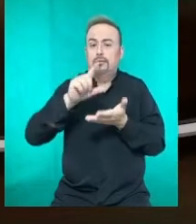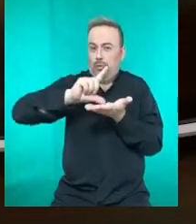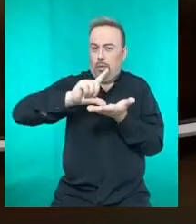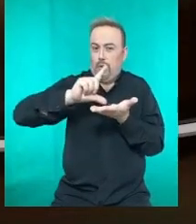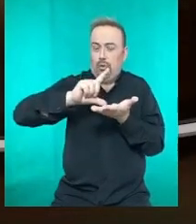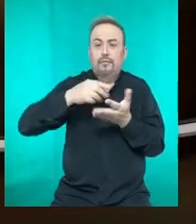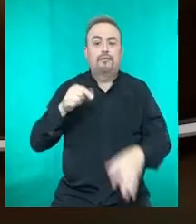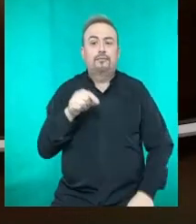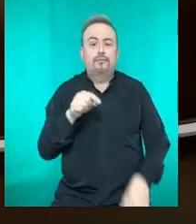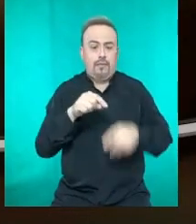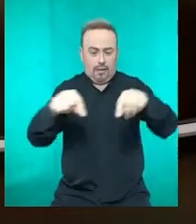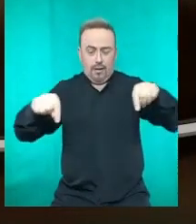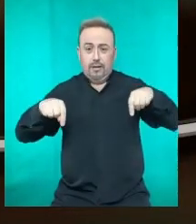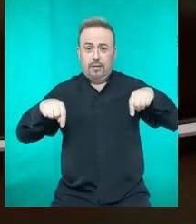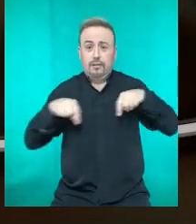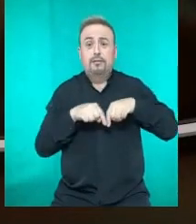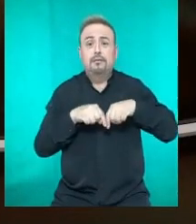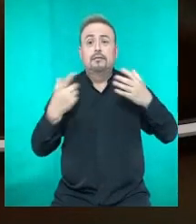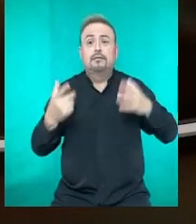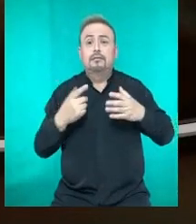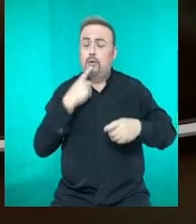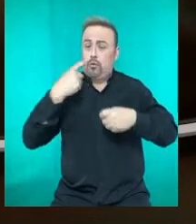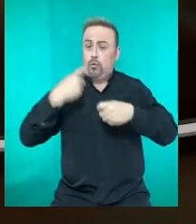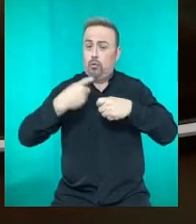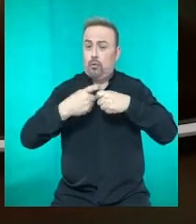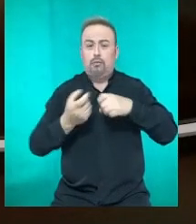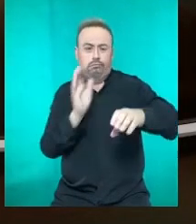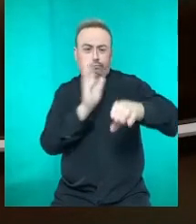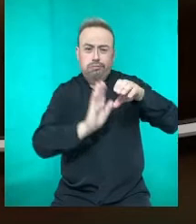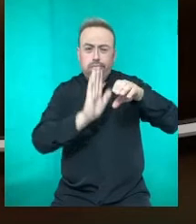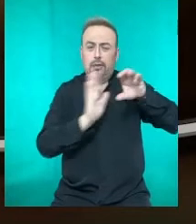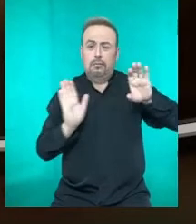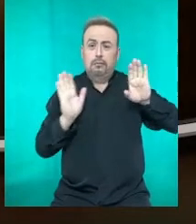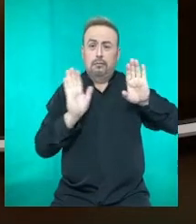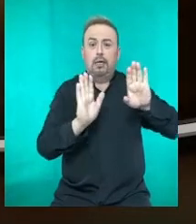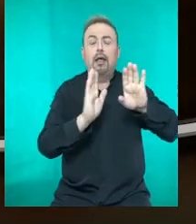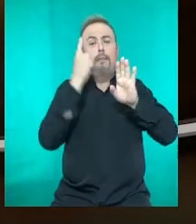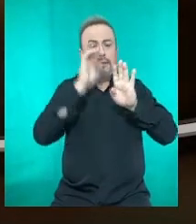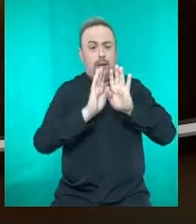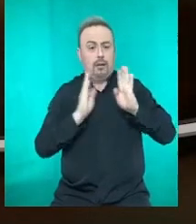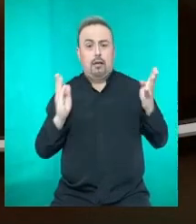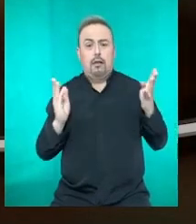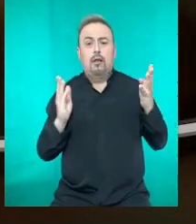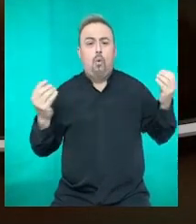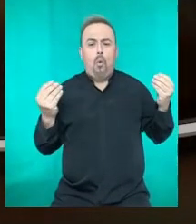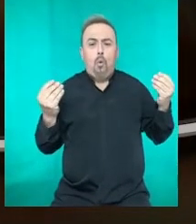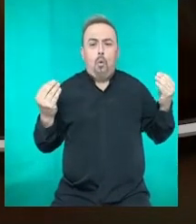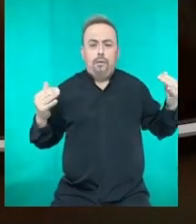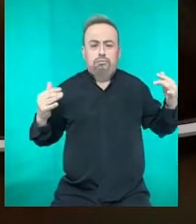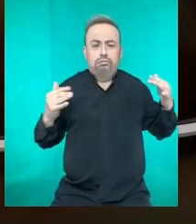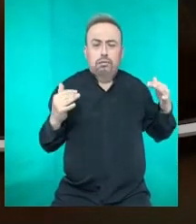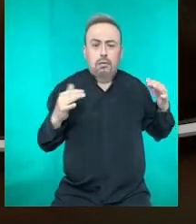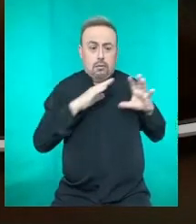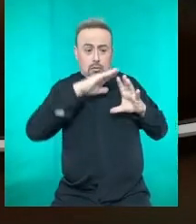disparar este shot de concreto para poder impermeabilizar, proteger, sellar esa estructura en